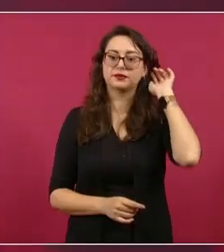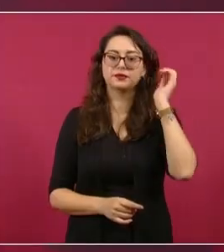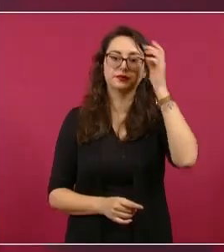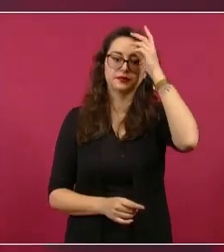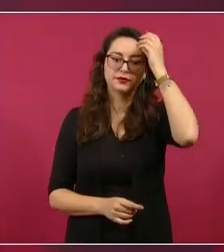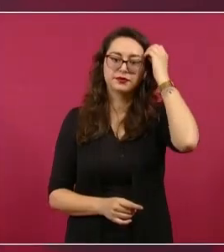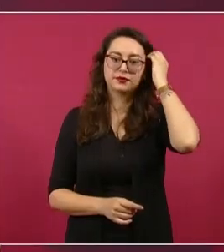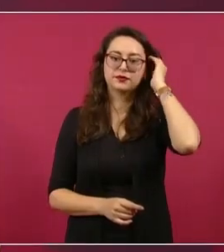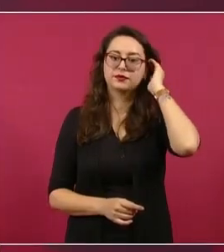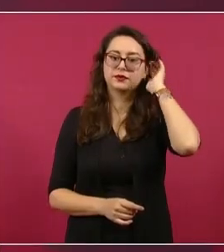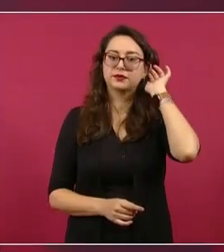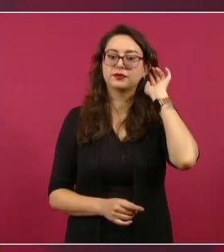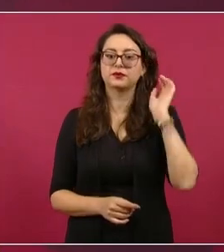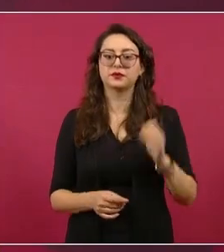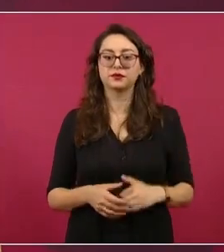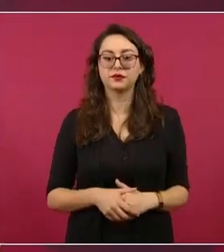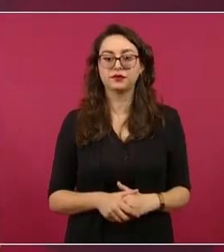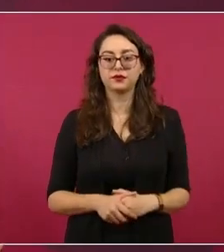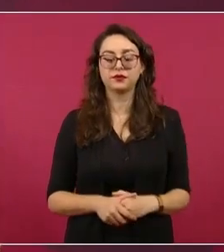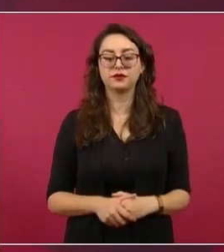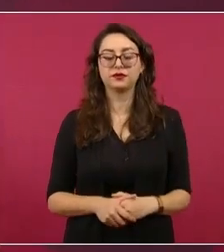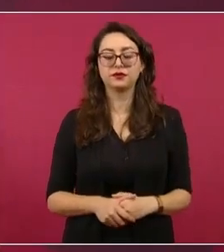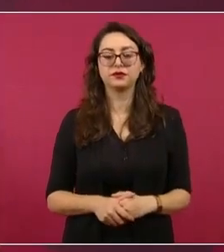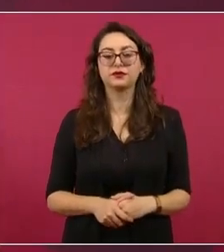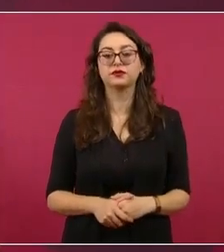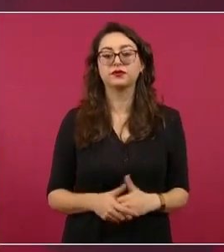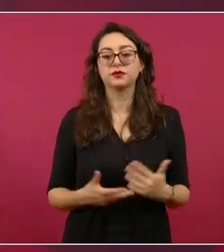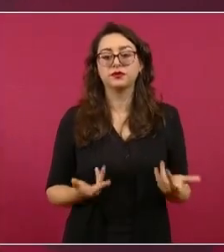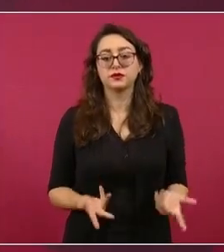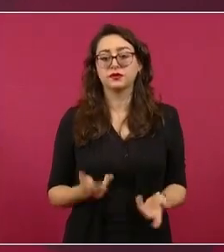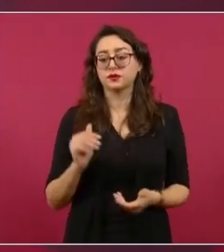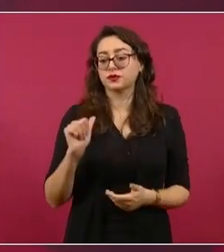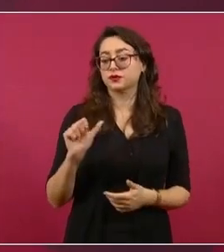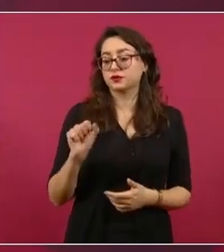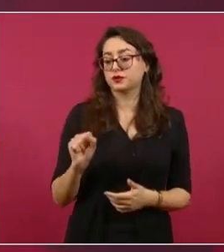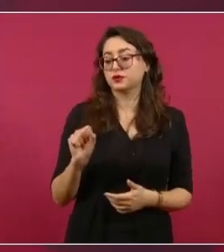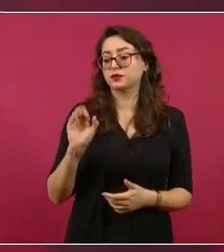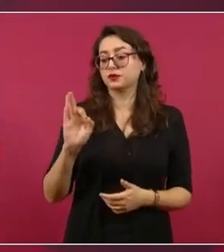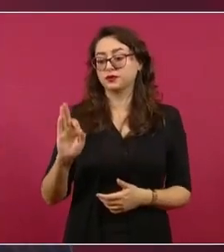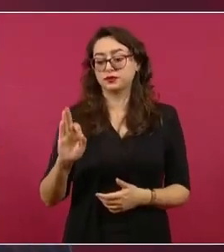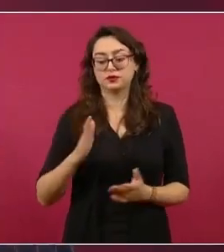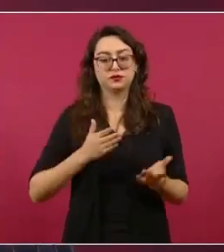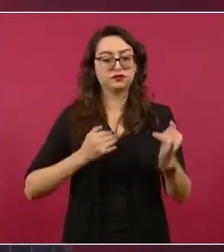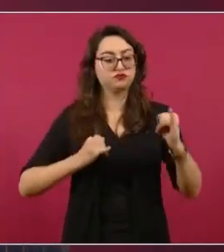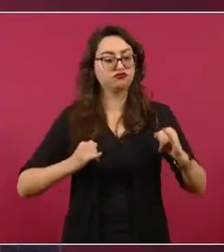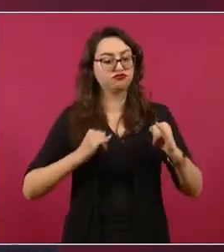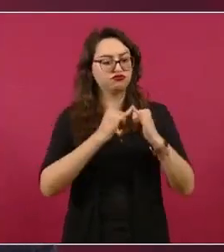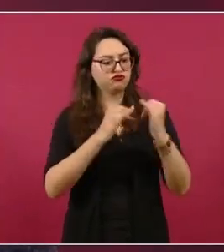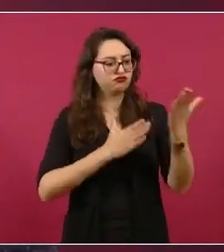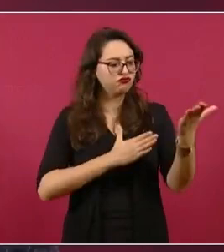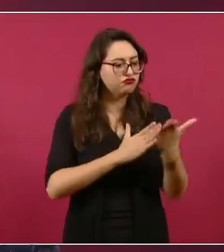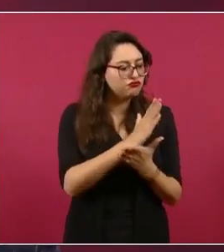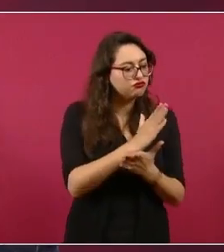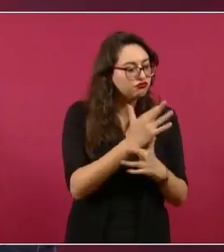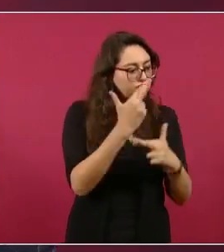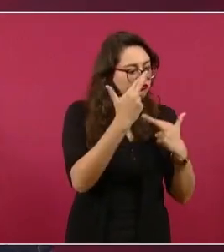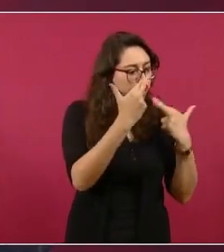auditorías que hace la Auditoría Superior de la Federación. Entonces,